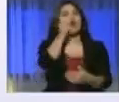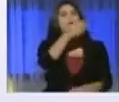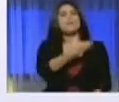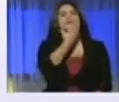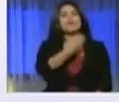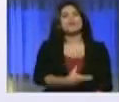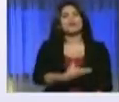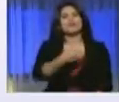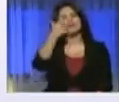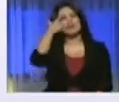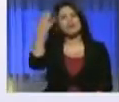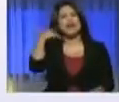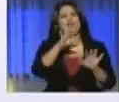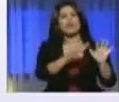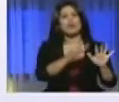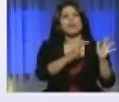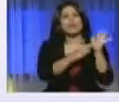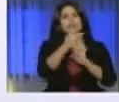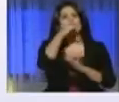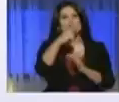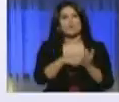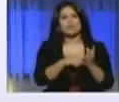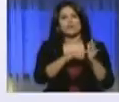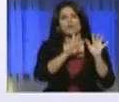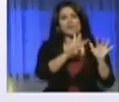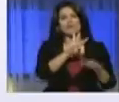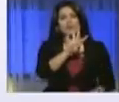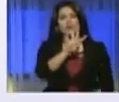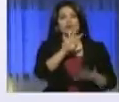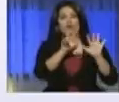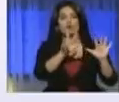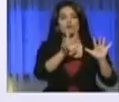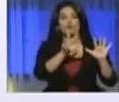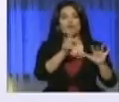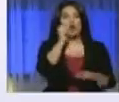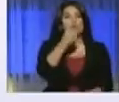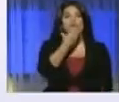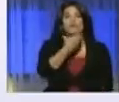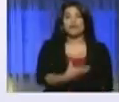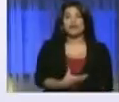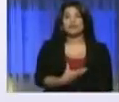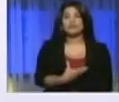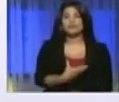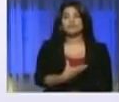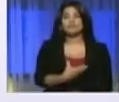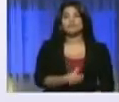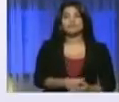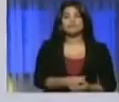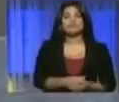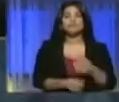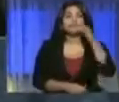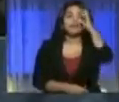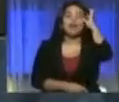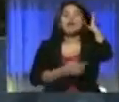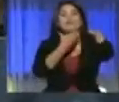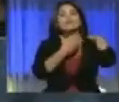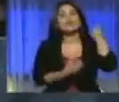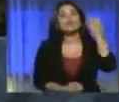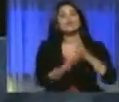9 de abril del año 48. Fidel Castro estaba fundando una